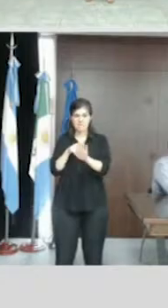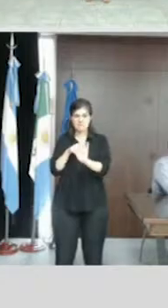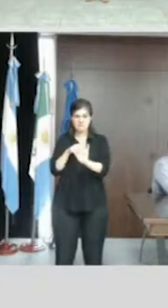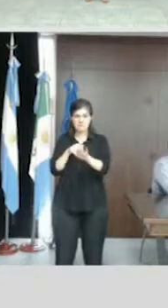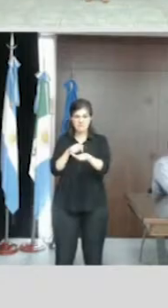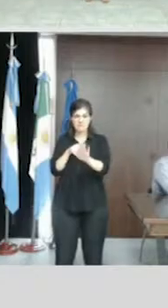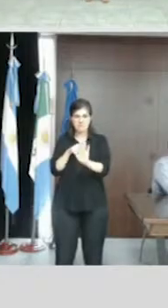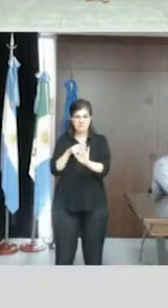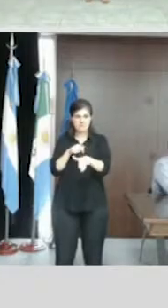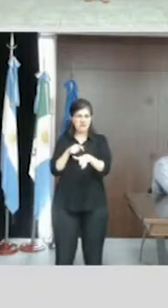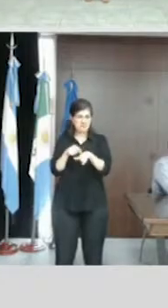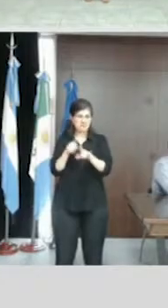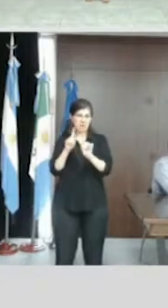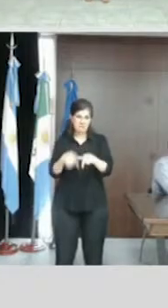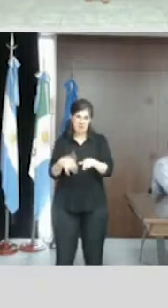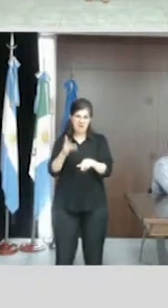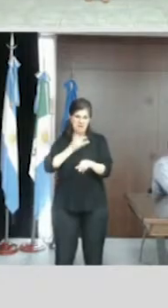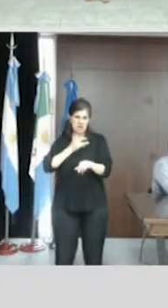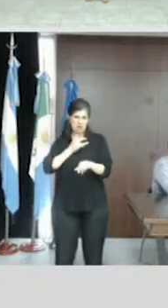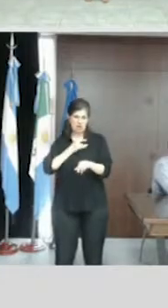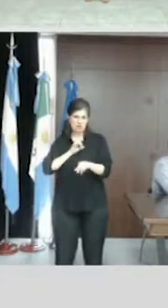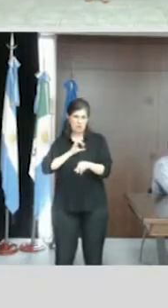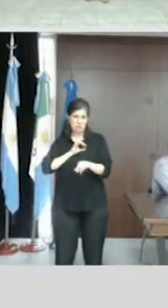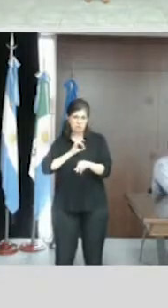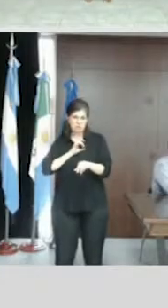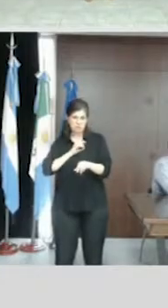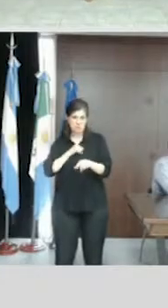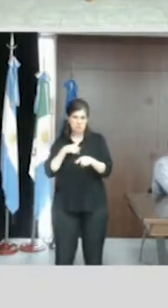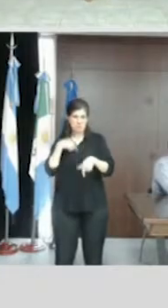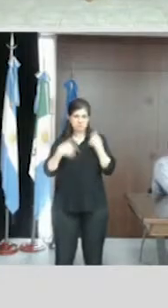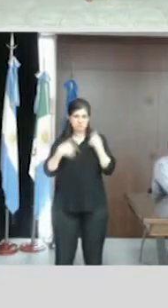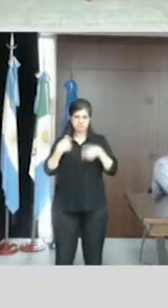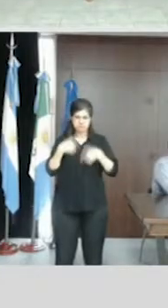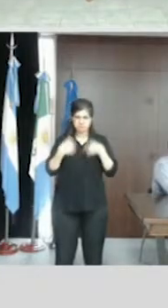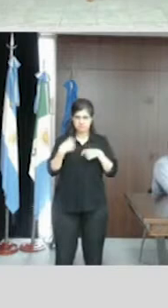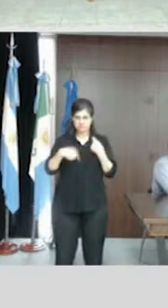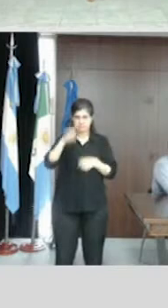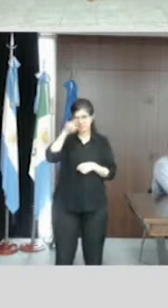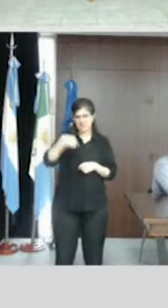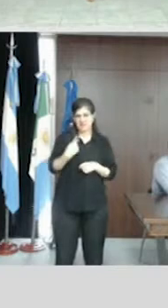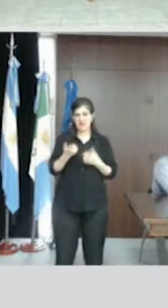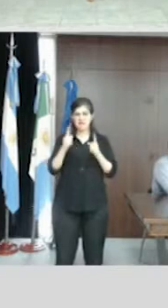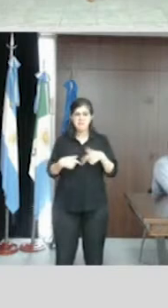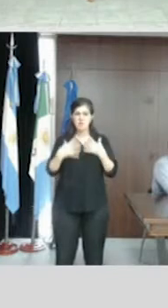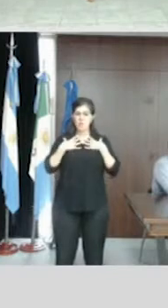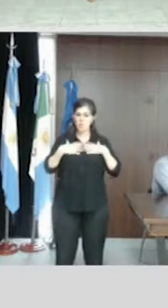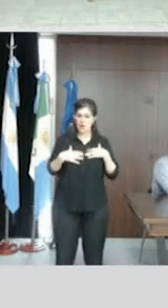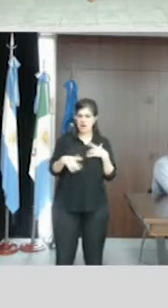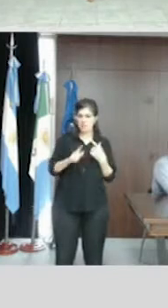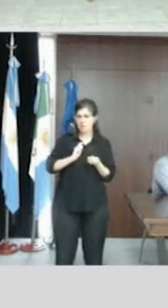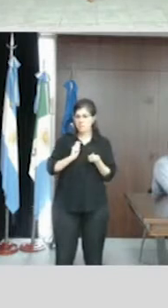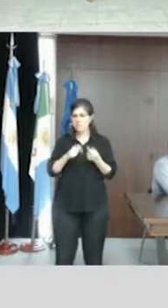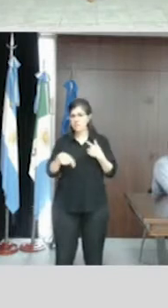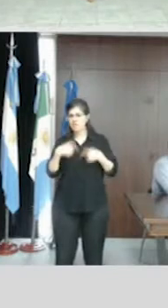desencadena un aumento de la frecuencia cardíaca, respiratoria, bueno, toda una serie de procesos fisiológicos donde el